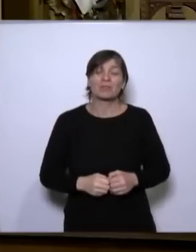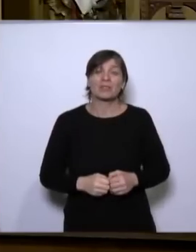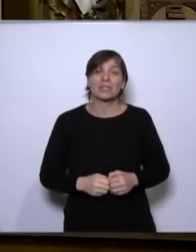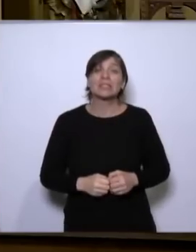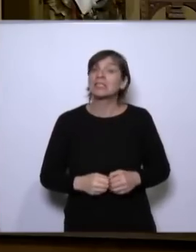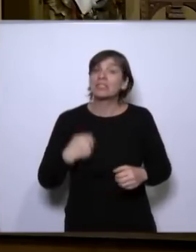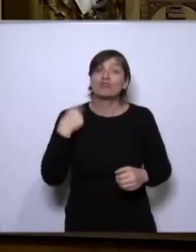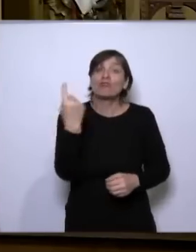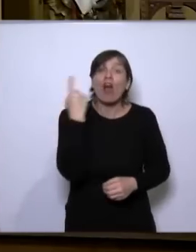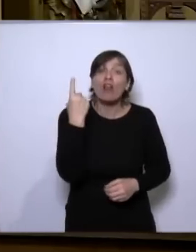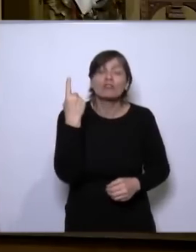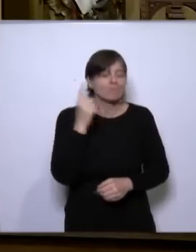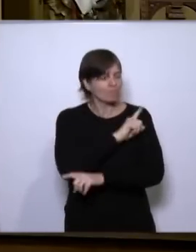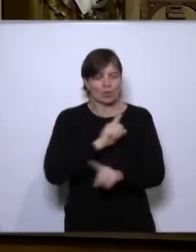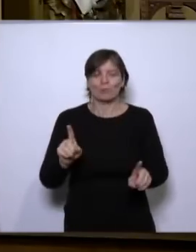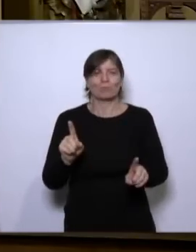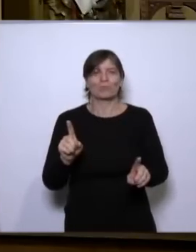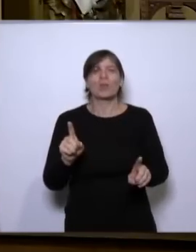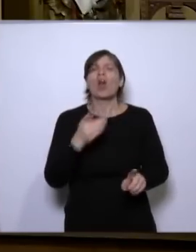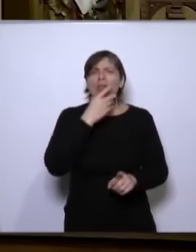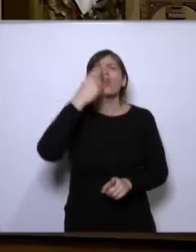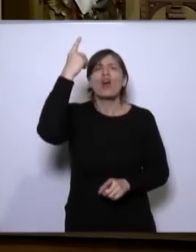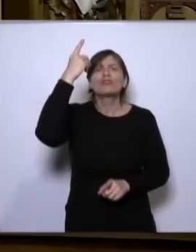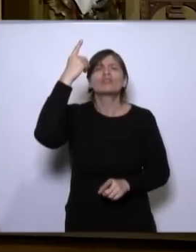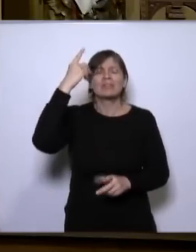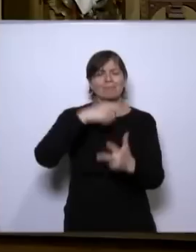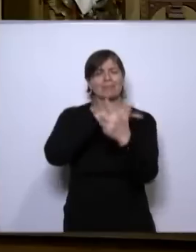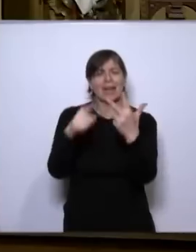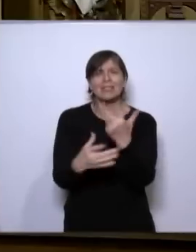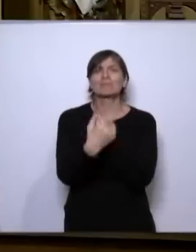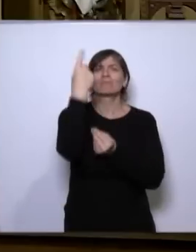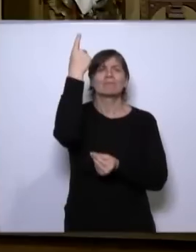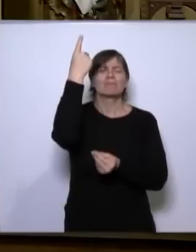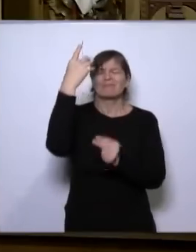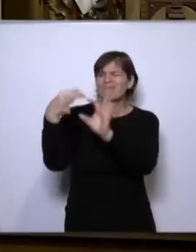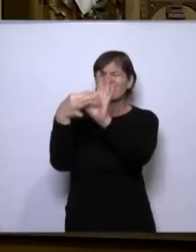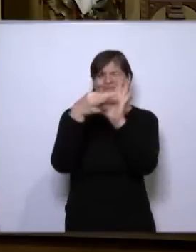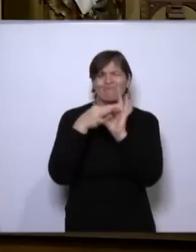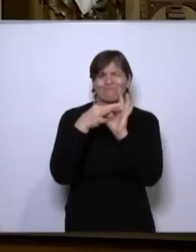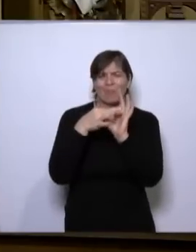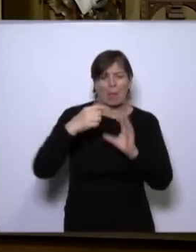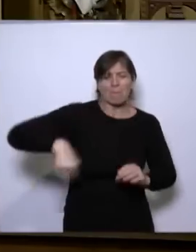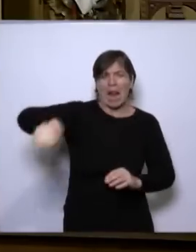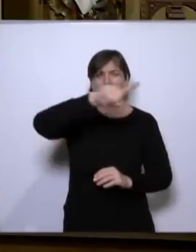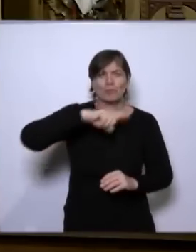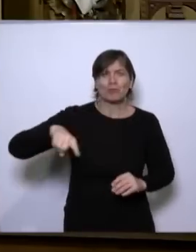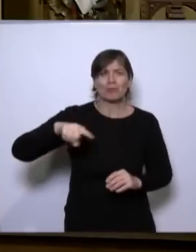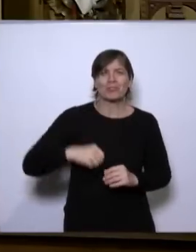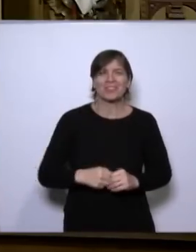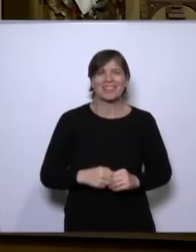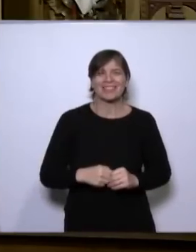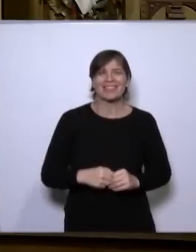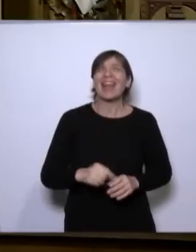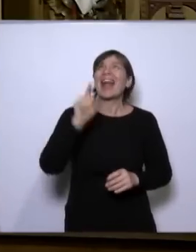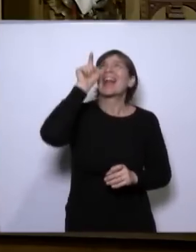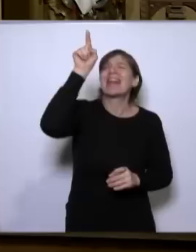No estamos solos. Dios en su Santa Trinidad se hizo íntimo en nosotros. En